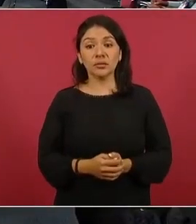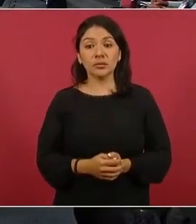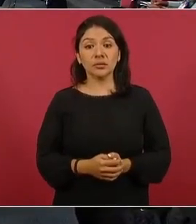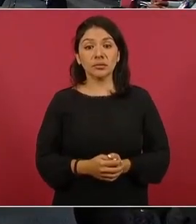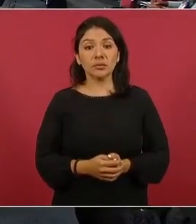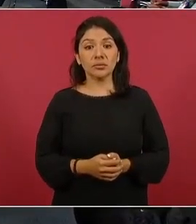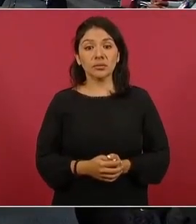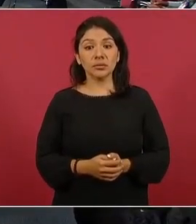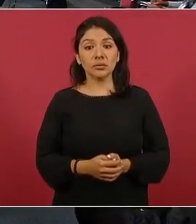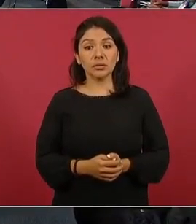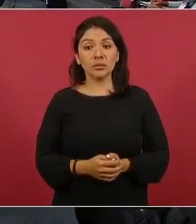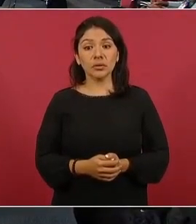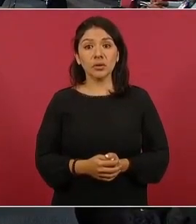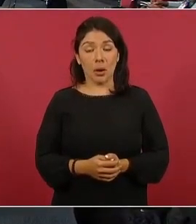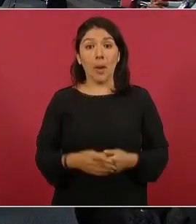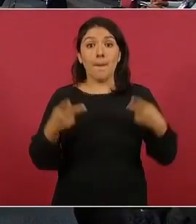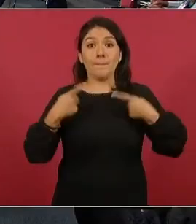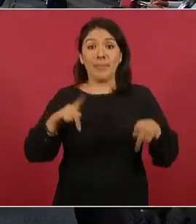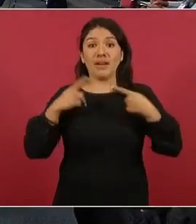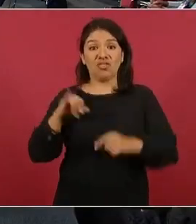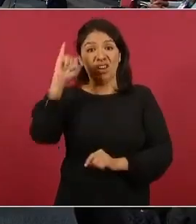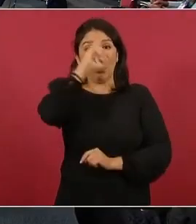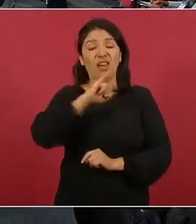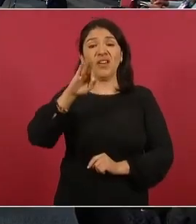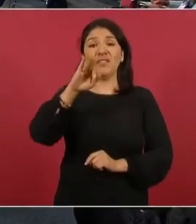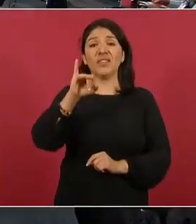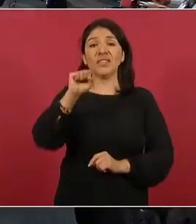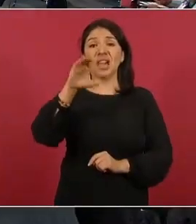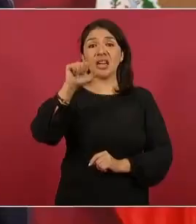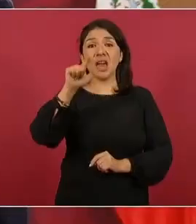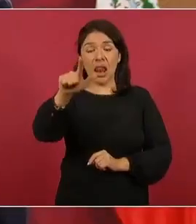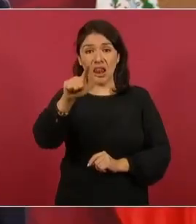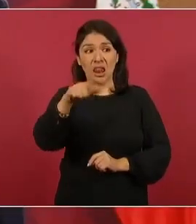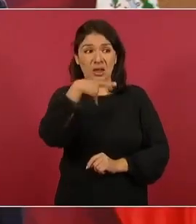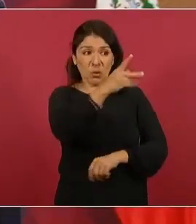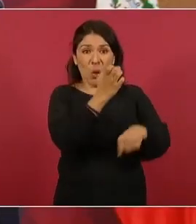a un fiscal estatal.